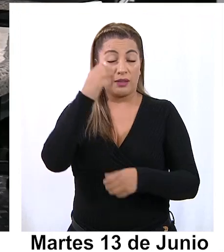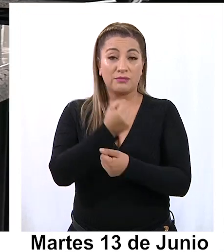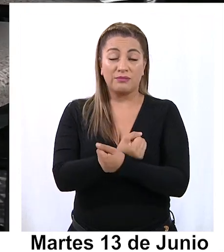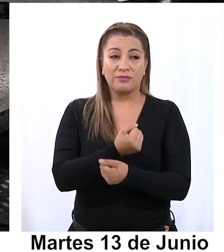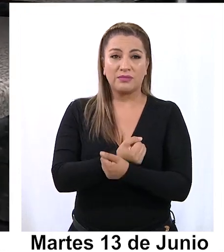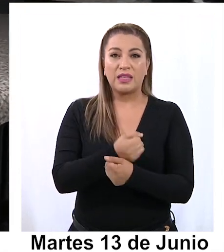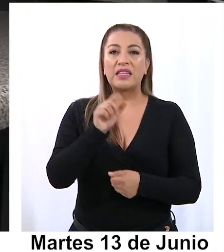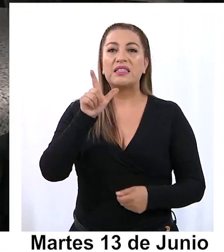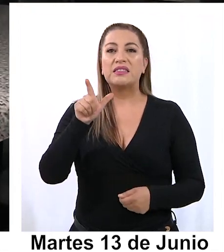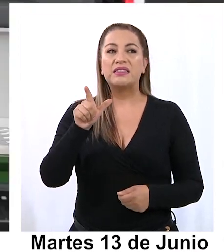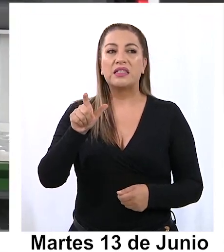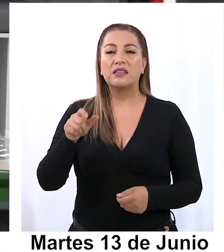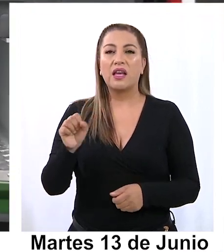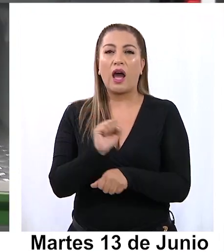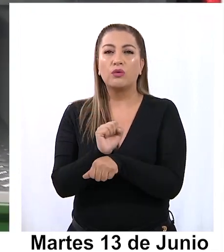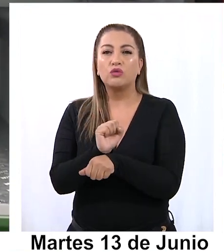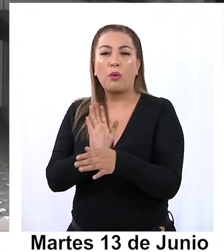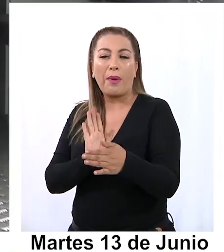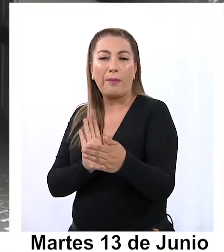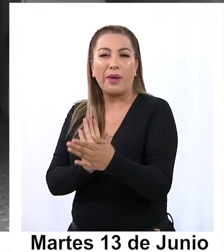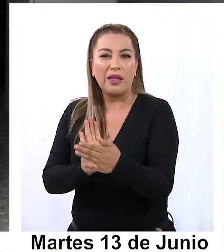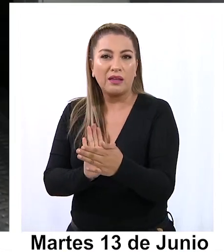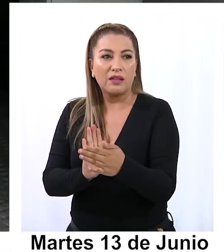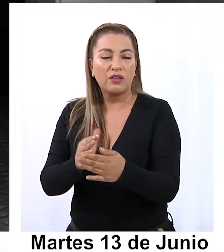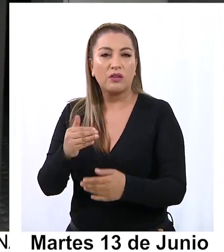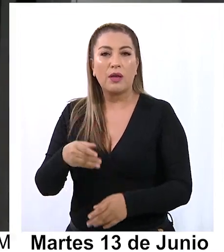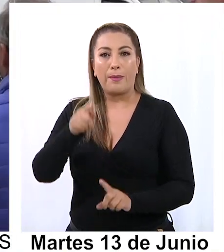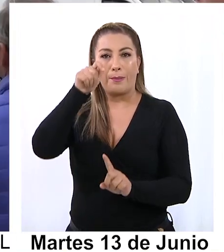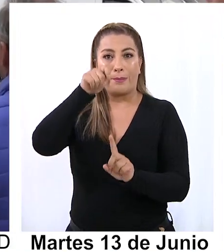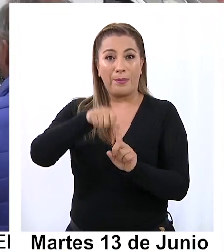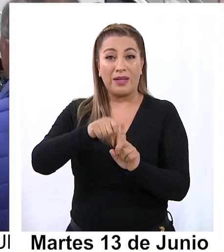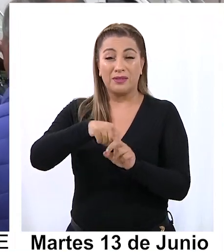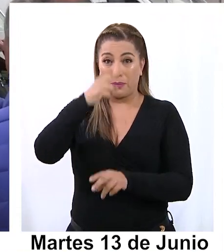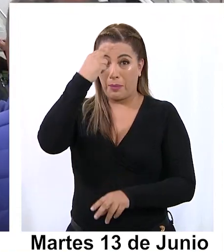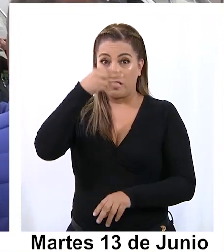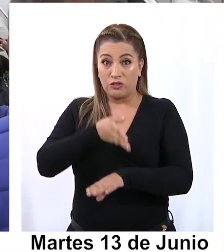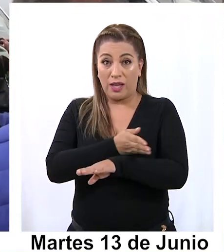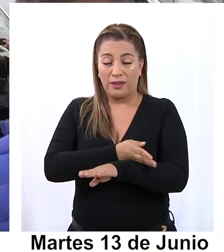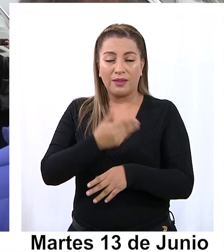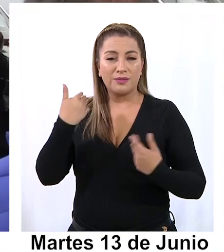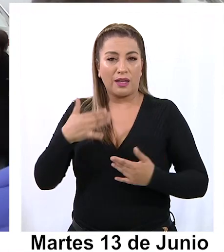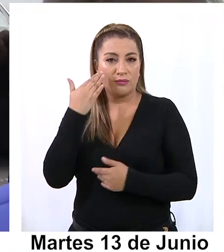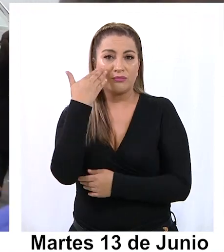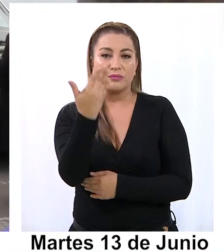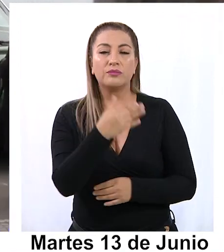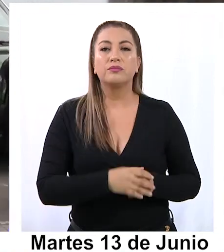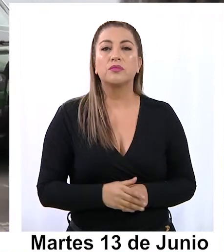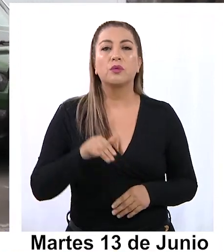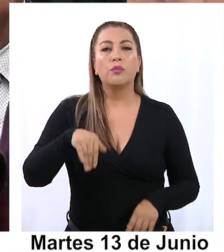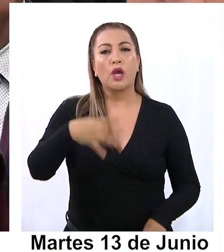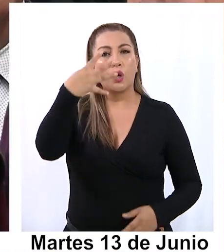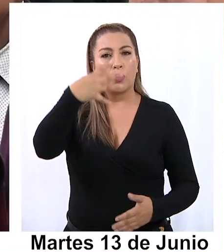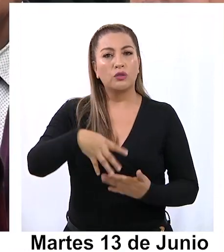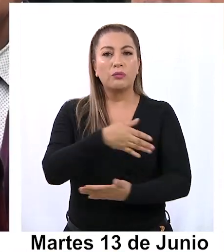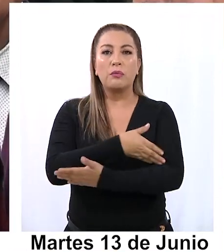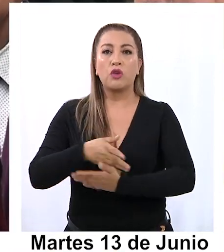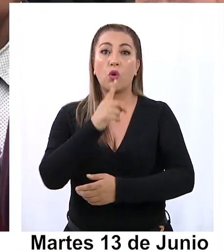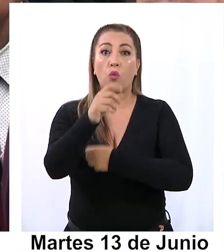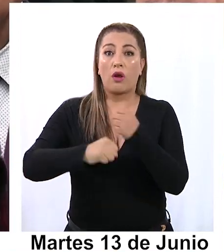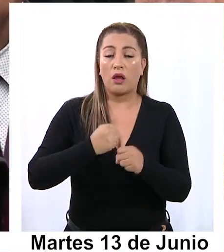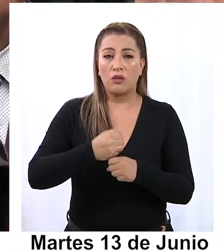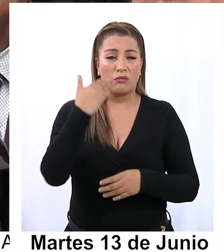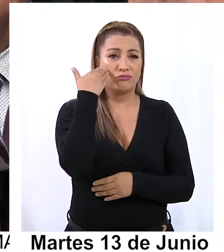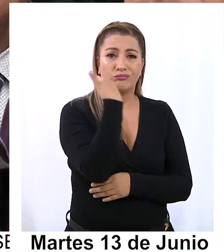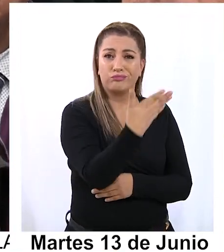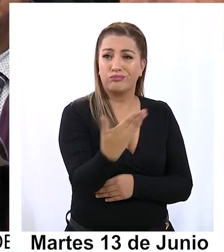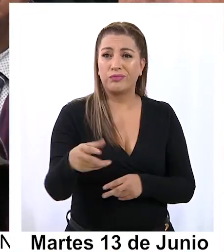y 7 radiopatrullas entregados en marzo de este año. Hoy día son más de 4.000 millones al año que estamos